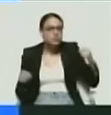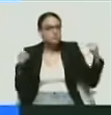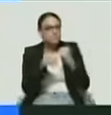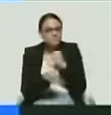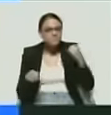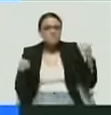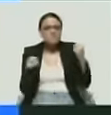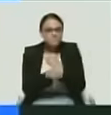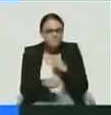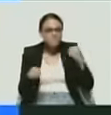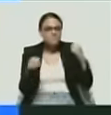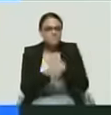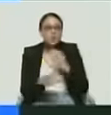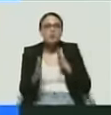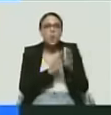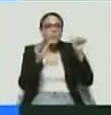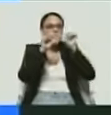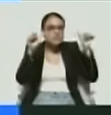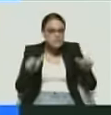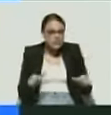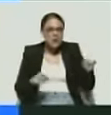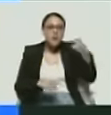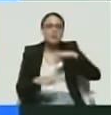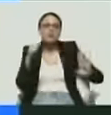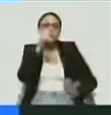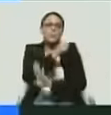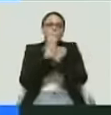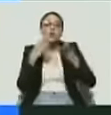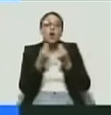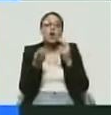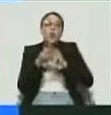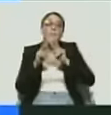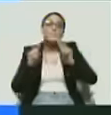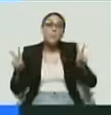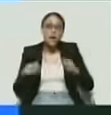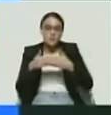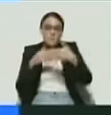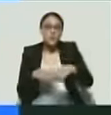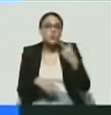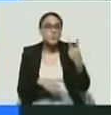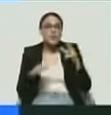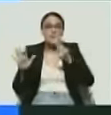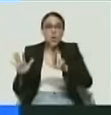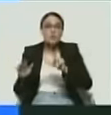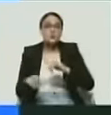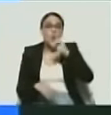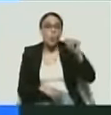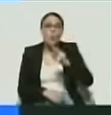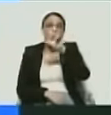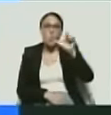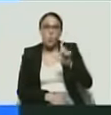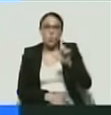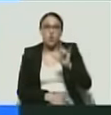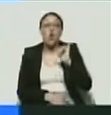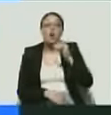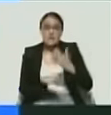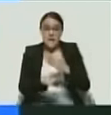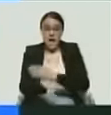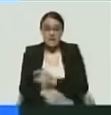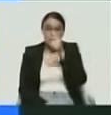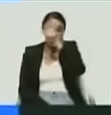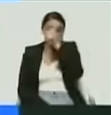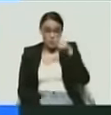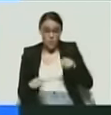y se va a expresar el domingo 28 de julio y este domingo 30 de junio vamos a hacer un ensayo